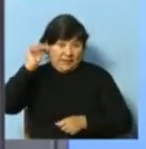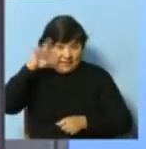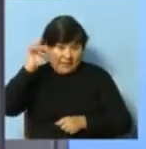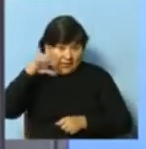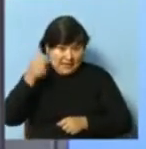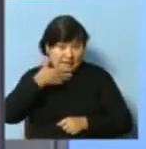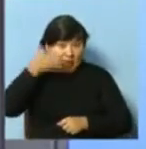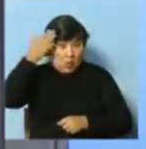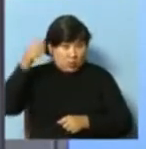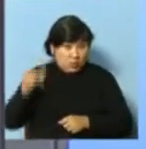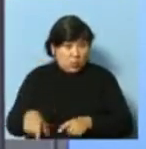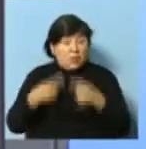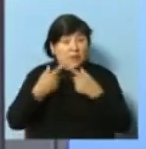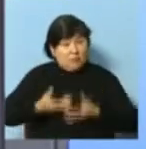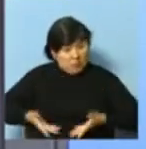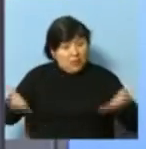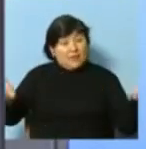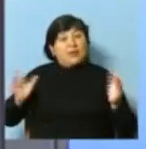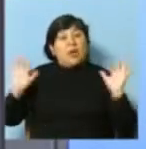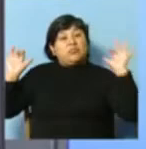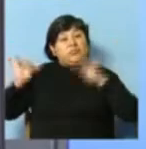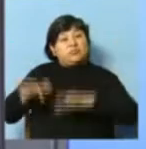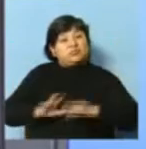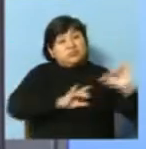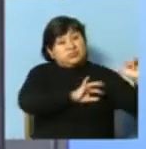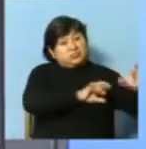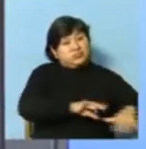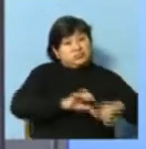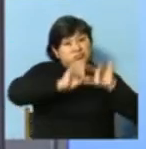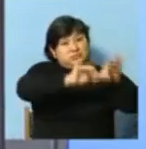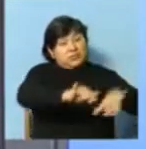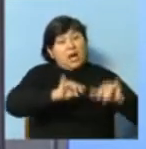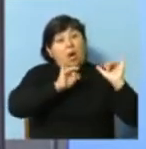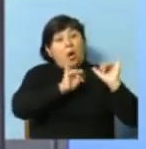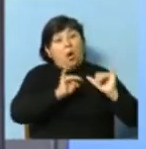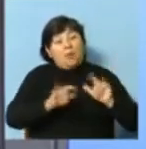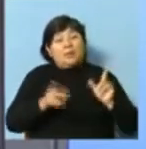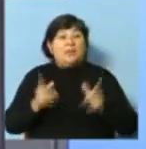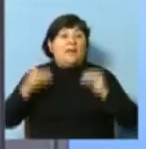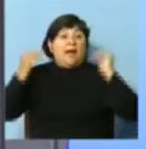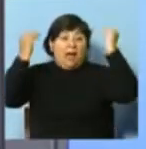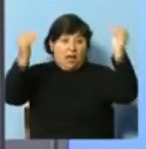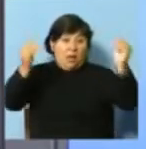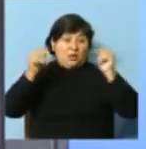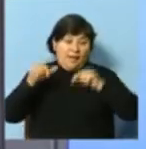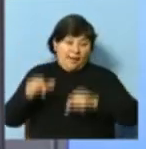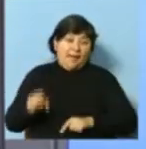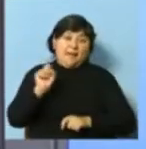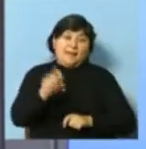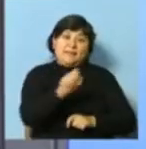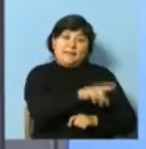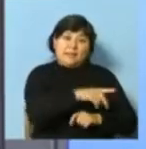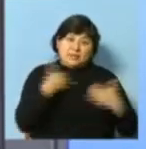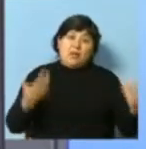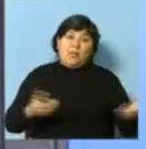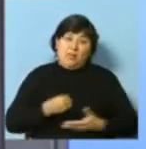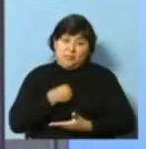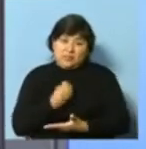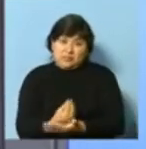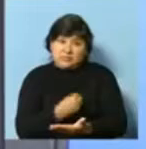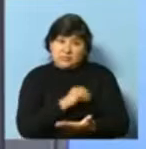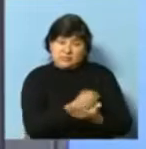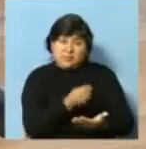se va tomando toda una posibilidad de expresión y de utilización de sus espacios que es